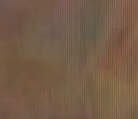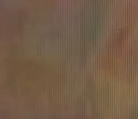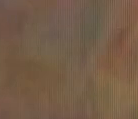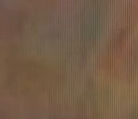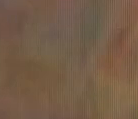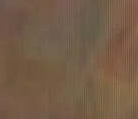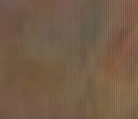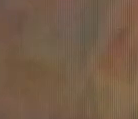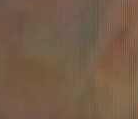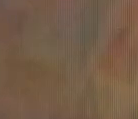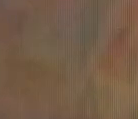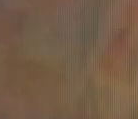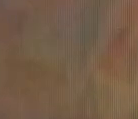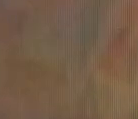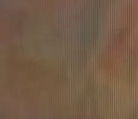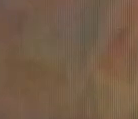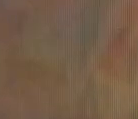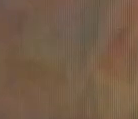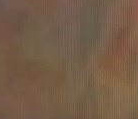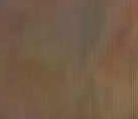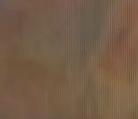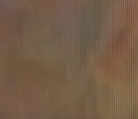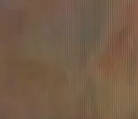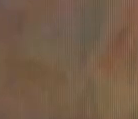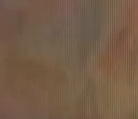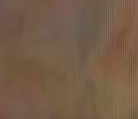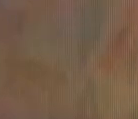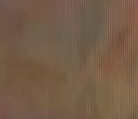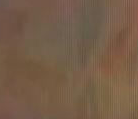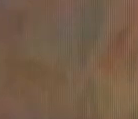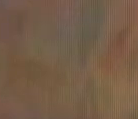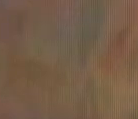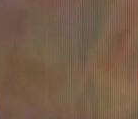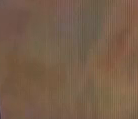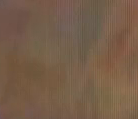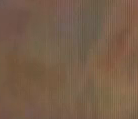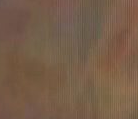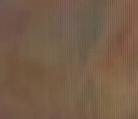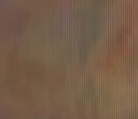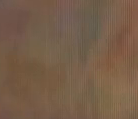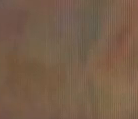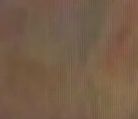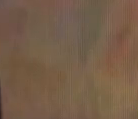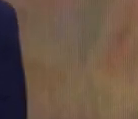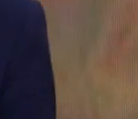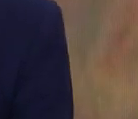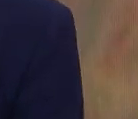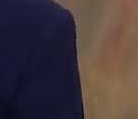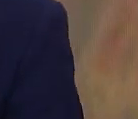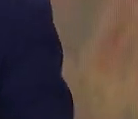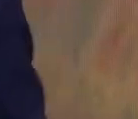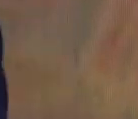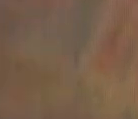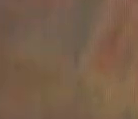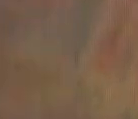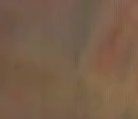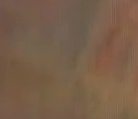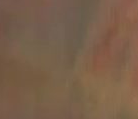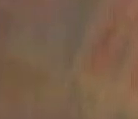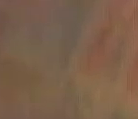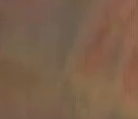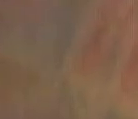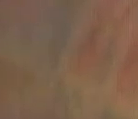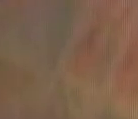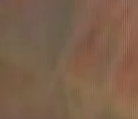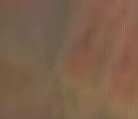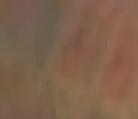buenas intenciones pero la realidad es que la inflación no se resuelve por ahí ahora diego a ver más allá del tema de los micros que siempre todos los